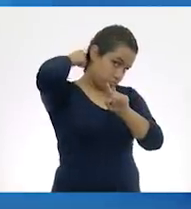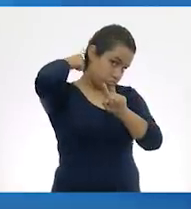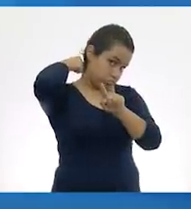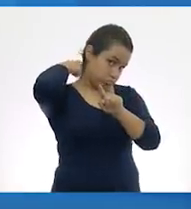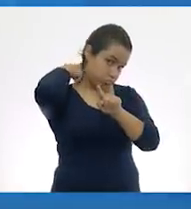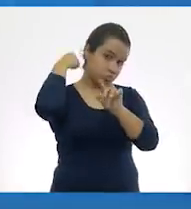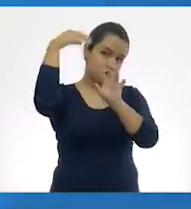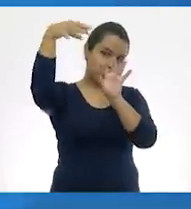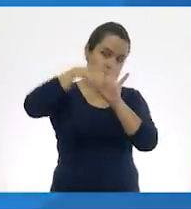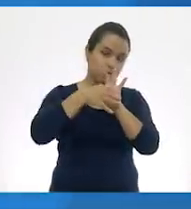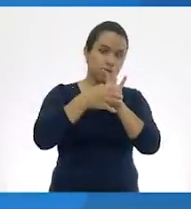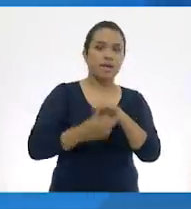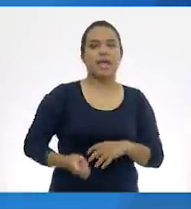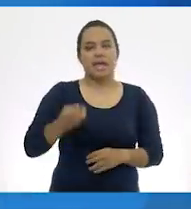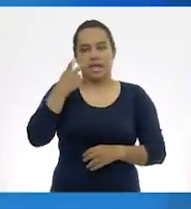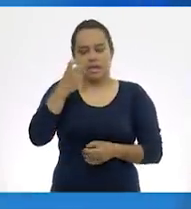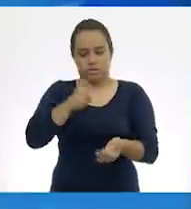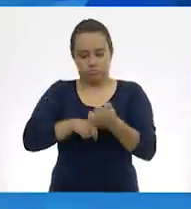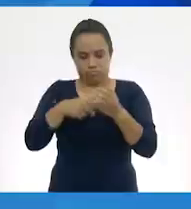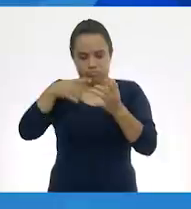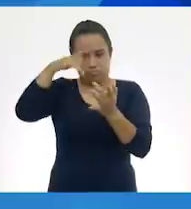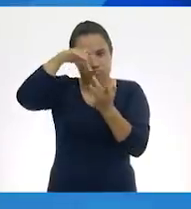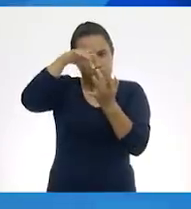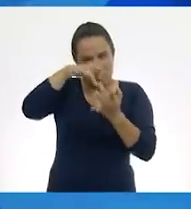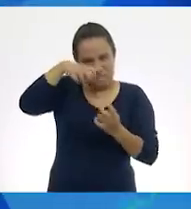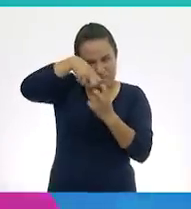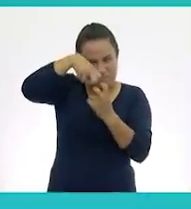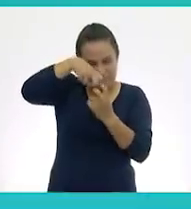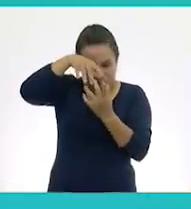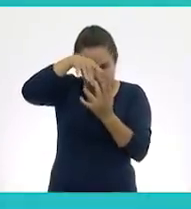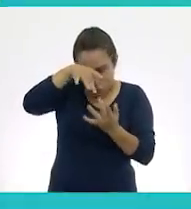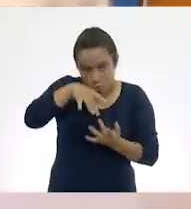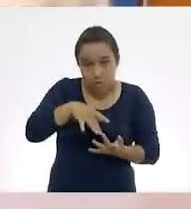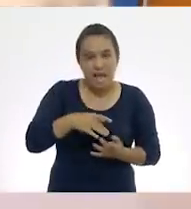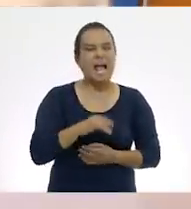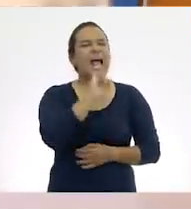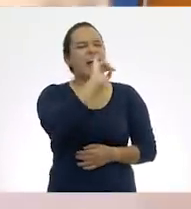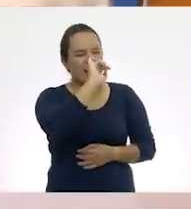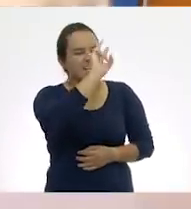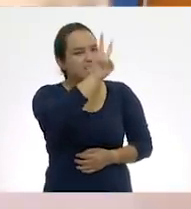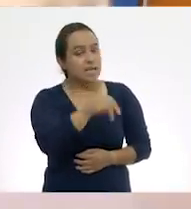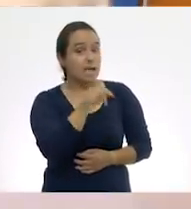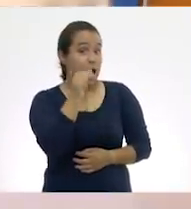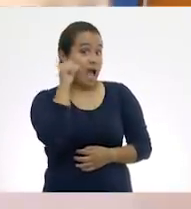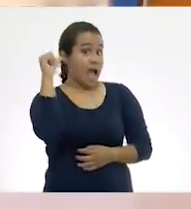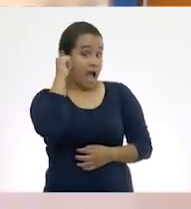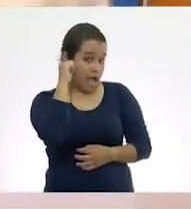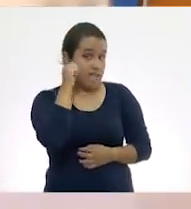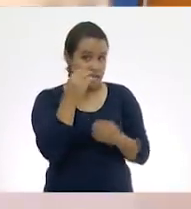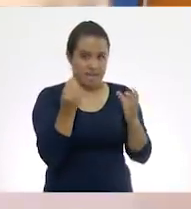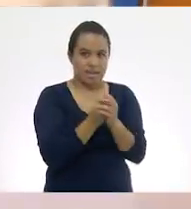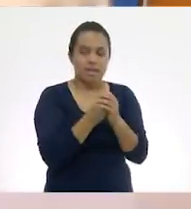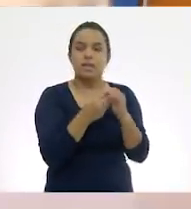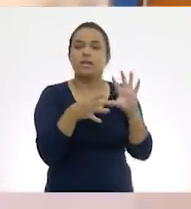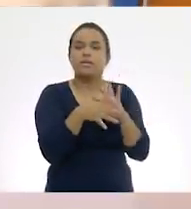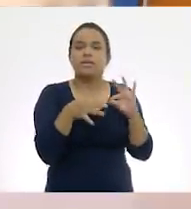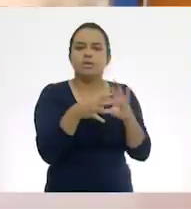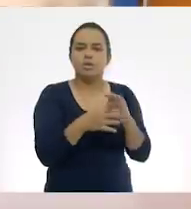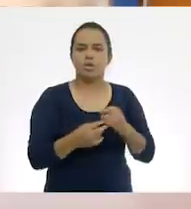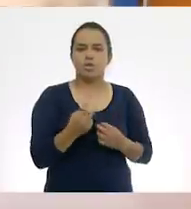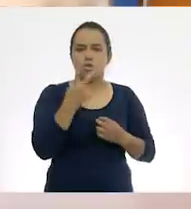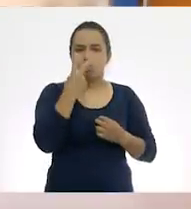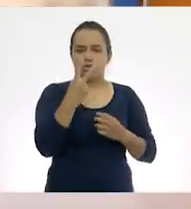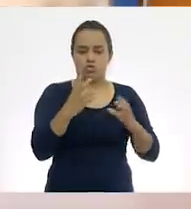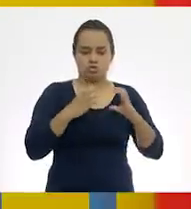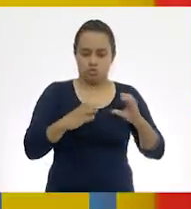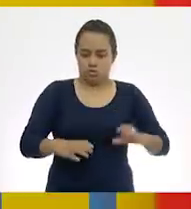que conforma nuestro sistema nervioso. Ah, es cierto. En la clase de ayer explicabas muy bien en 2 cuerpos